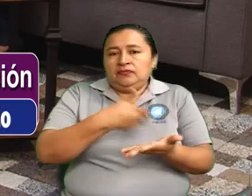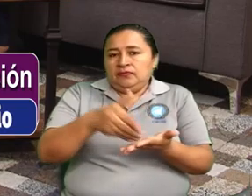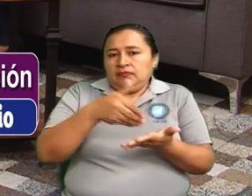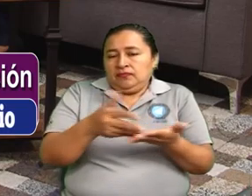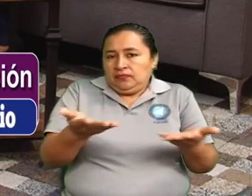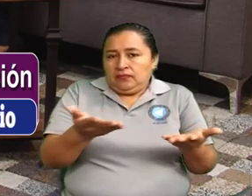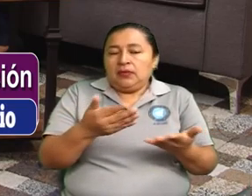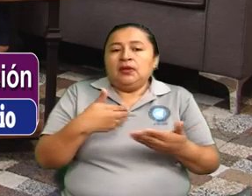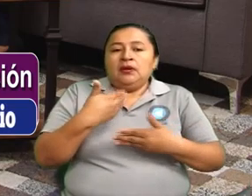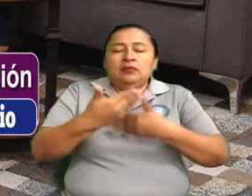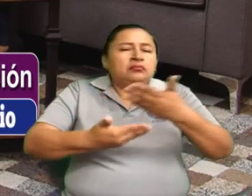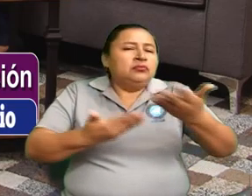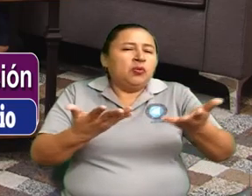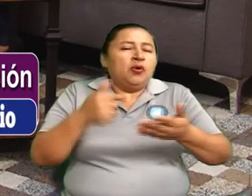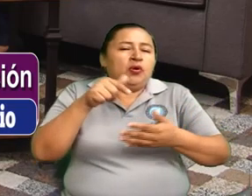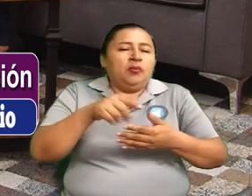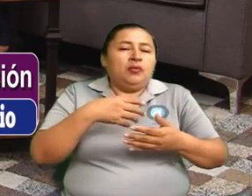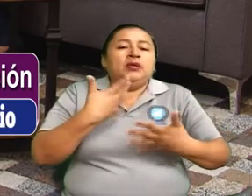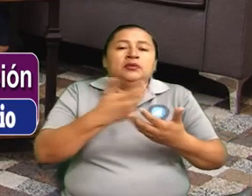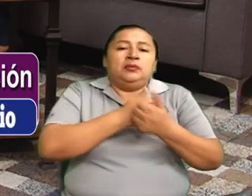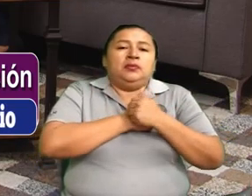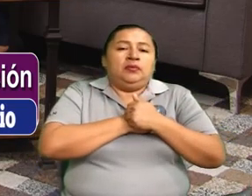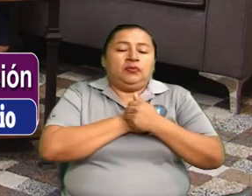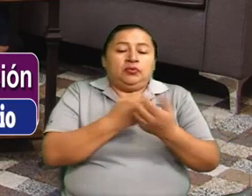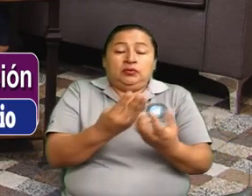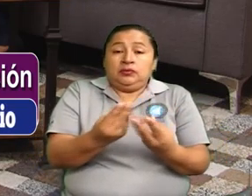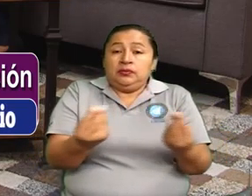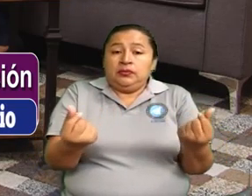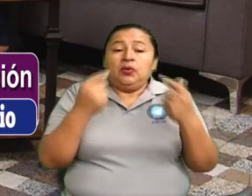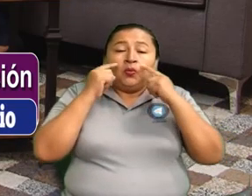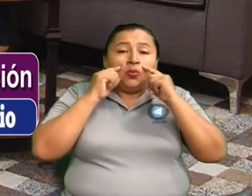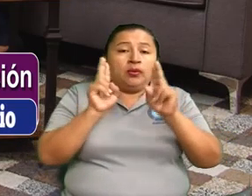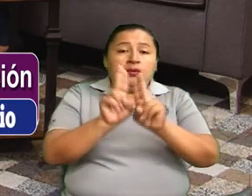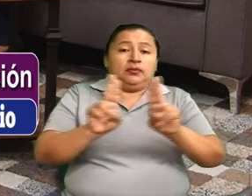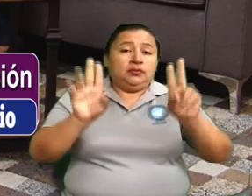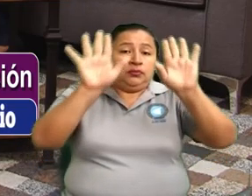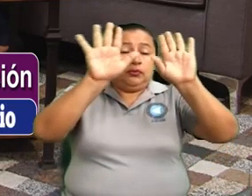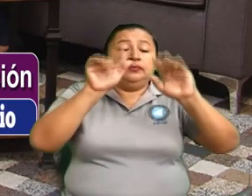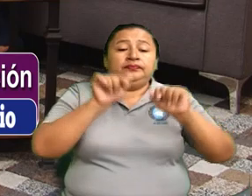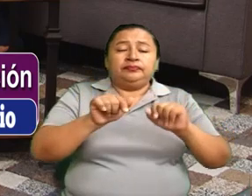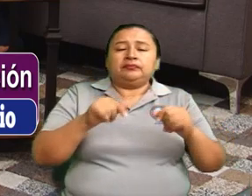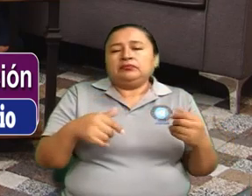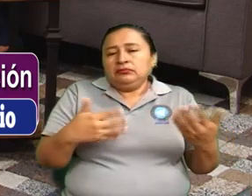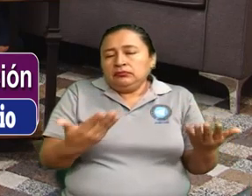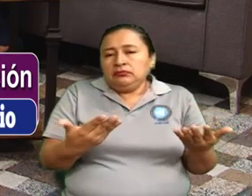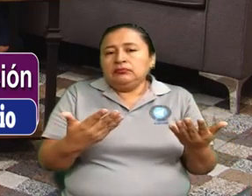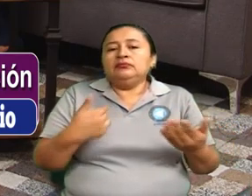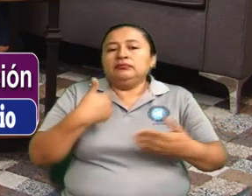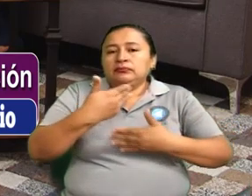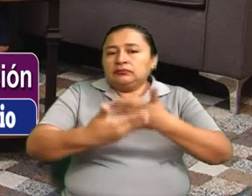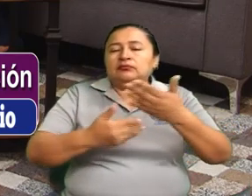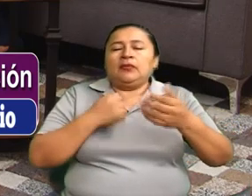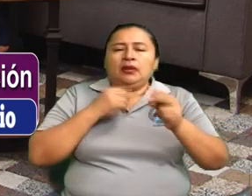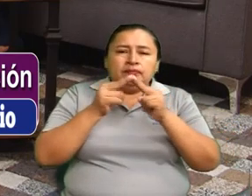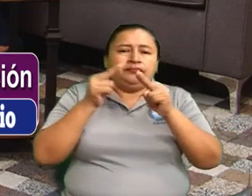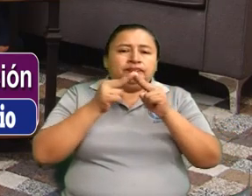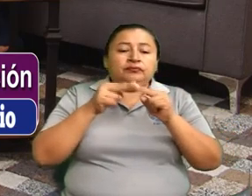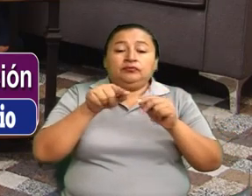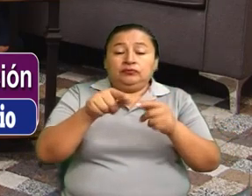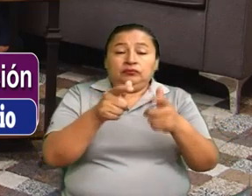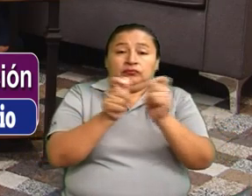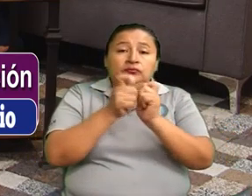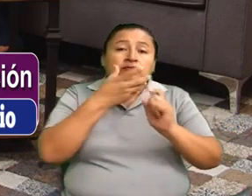y es también como parte de ese amor a nuestra madre tierra, el cuidado de la naturaleza. Entonces estamos ahí conectando también con ese